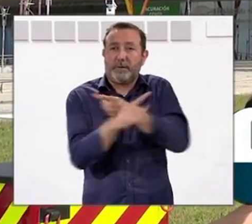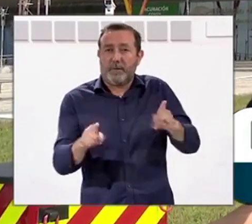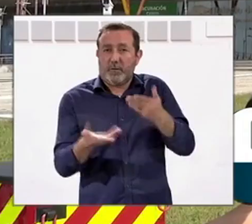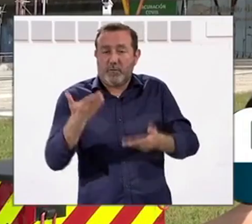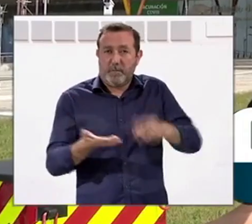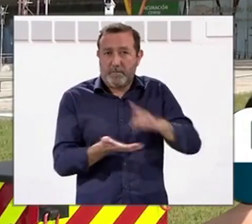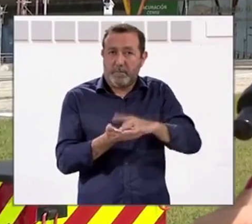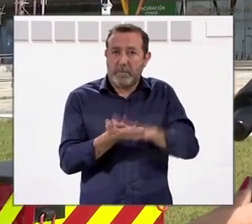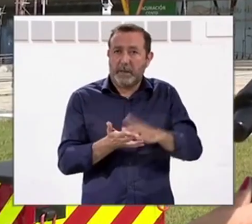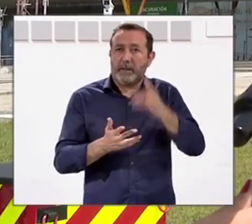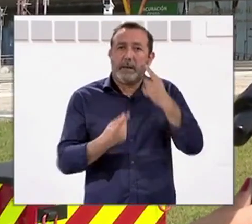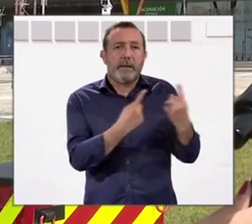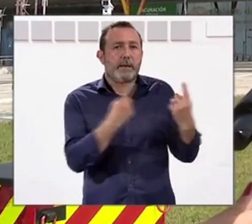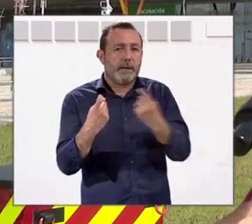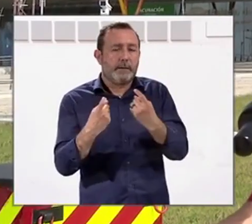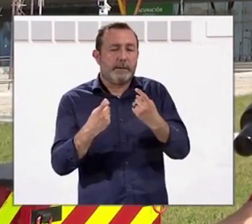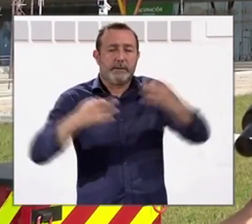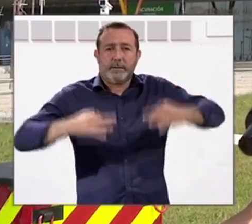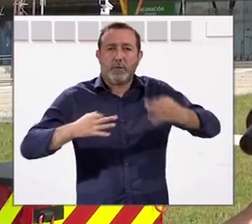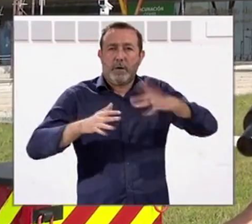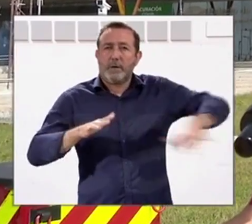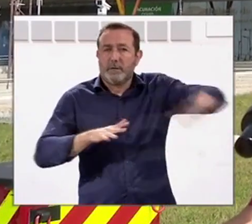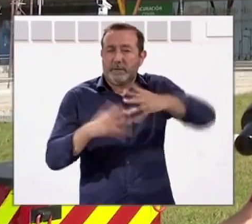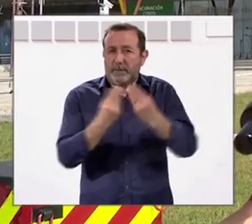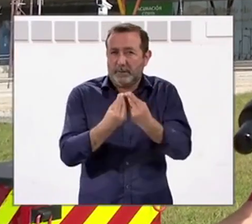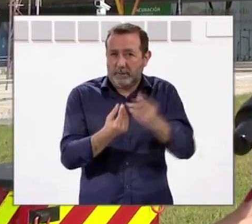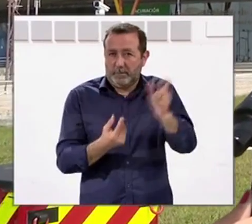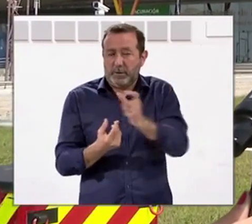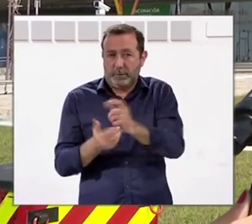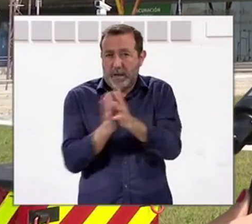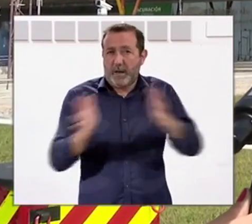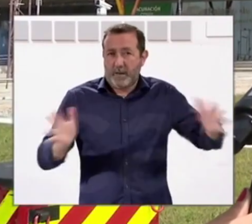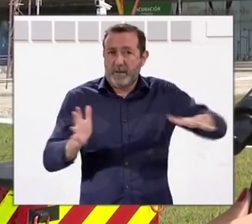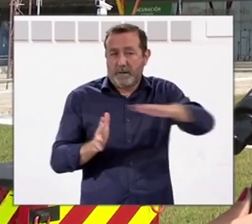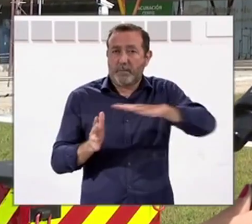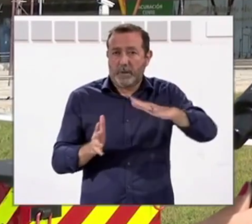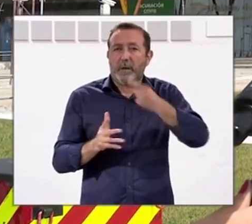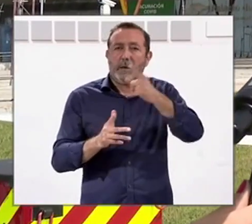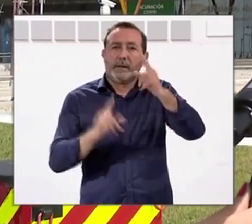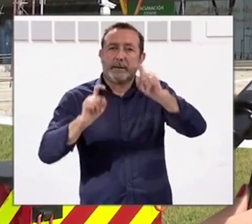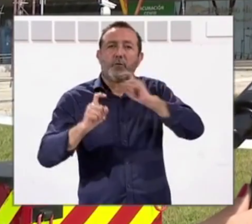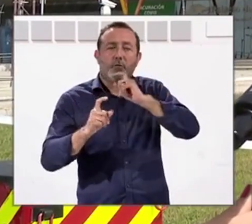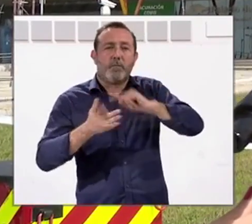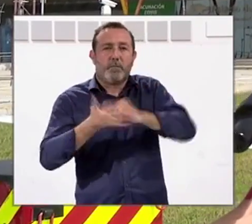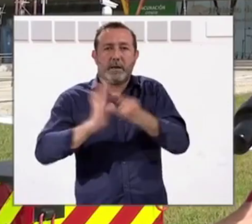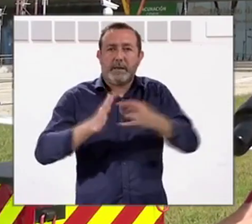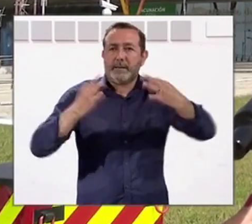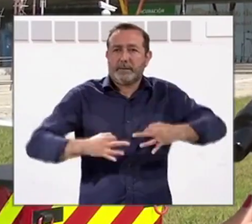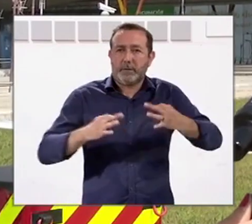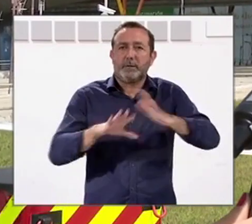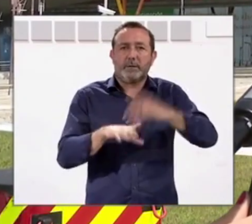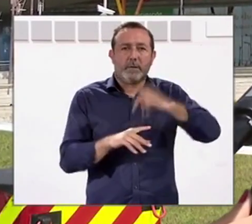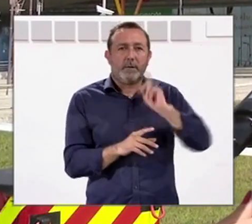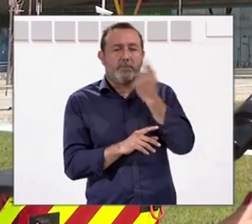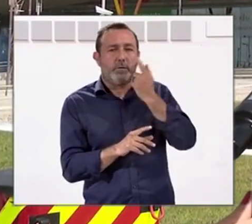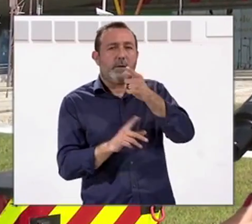la necesidad de la seguridad en grandes eventos y enseñar de alguna manera cómo se planifica esa seguridad y cómo identificar